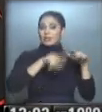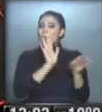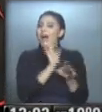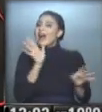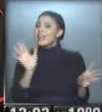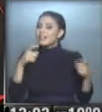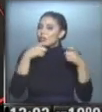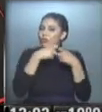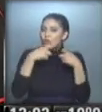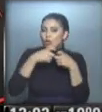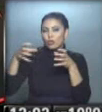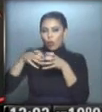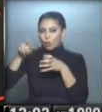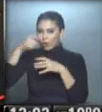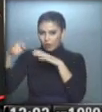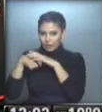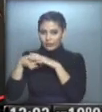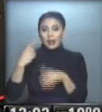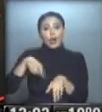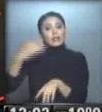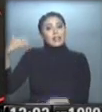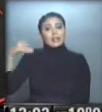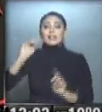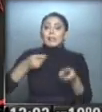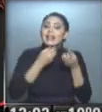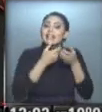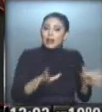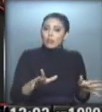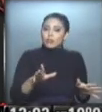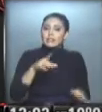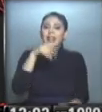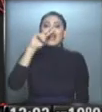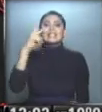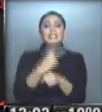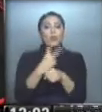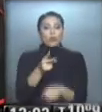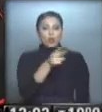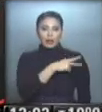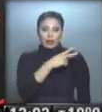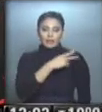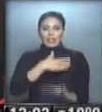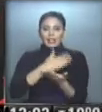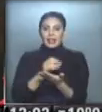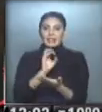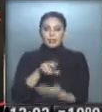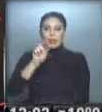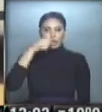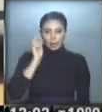presuntos vínculos con narcotraficantes. En las últimas horas renunció también Daniel Niz, que es el segundo del área de drogas